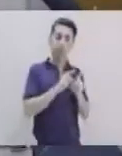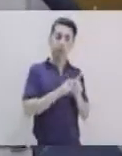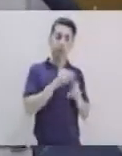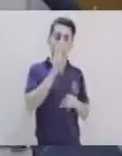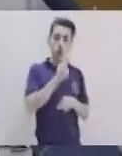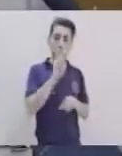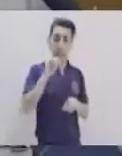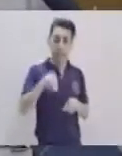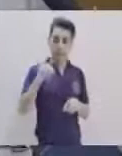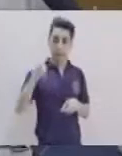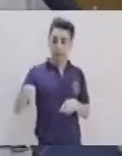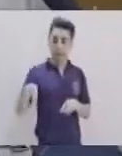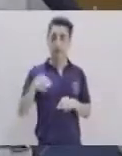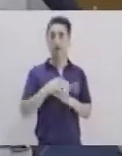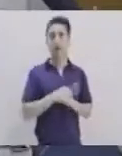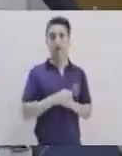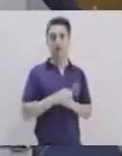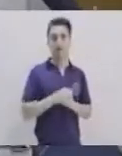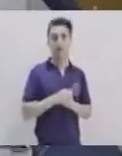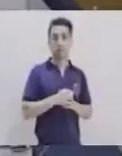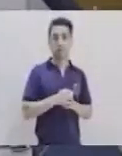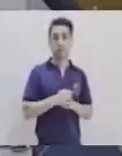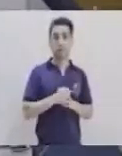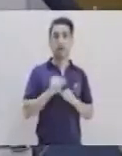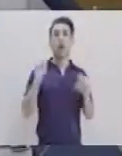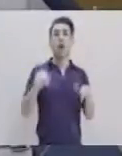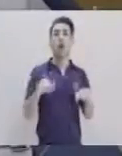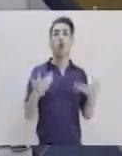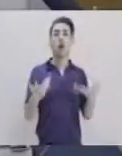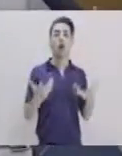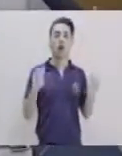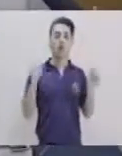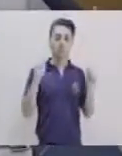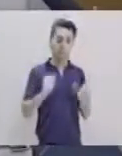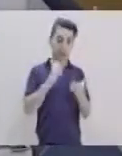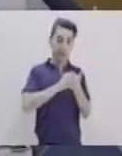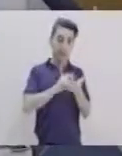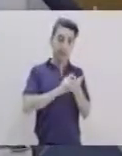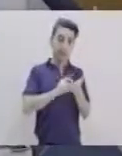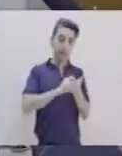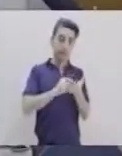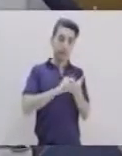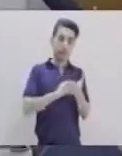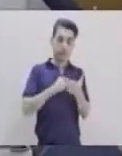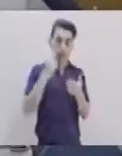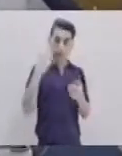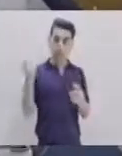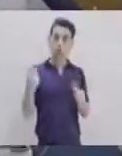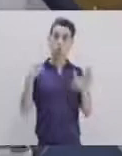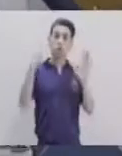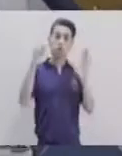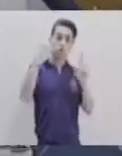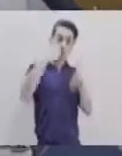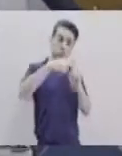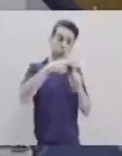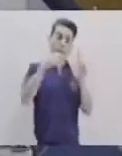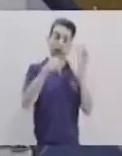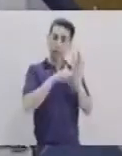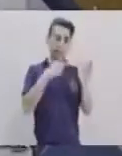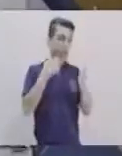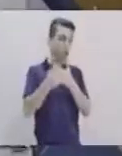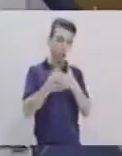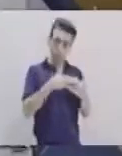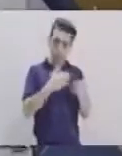a 2mn. Ahora, podemos escribir cuando se está sumando o restando, no importa a